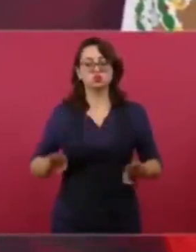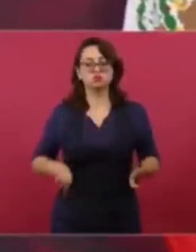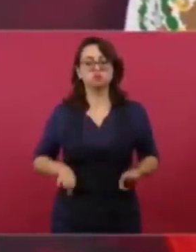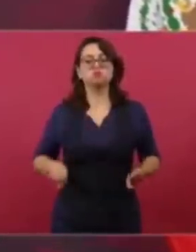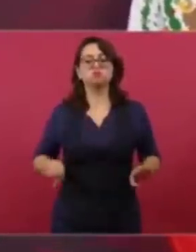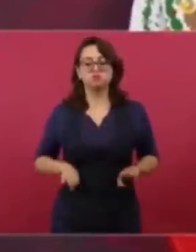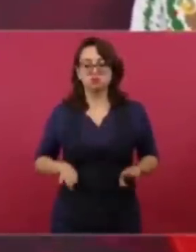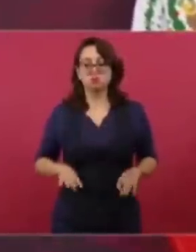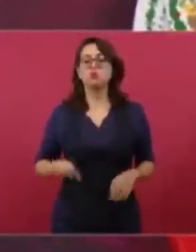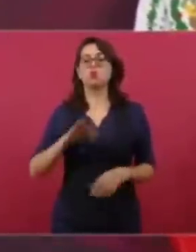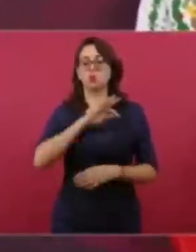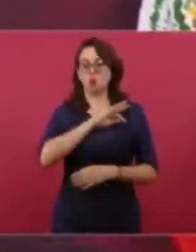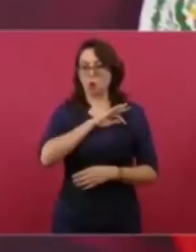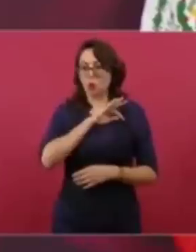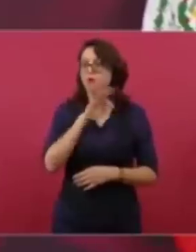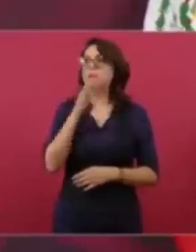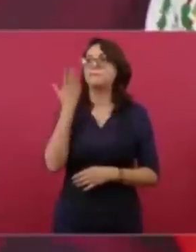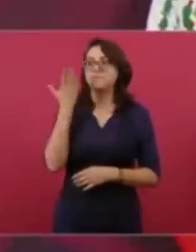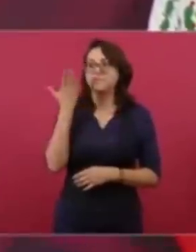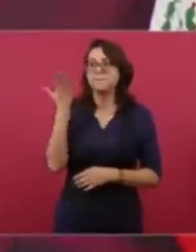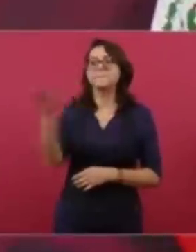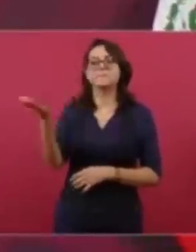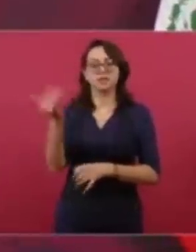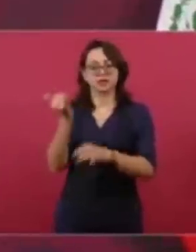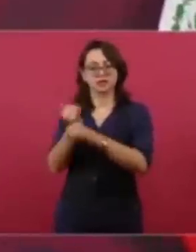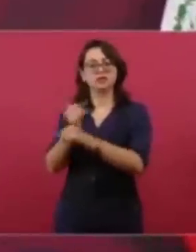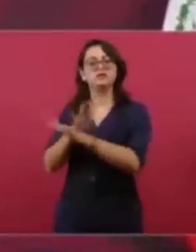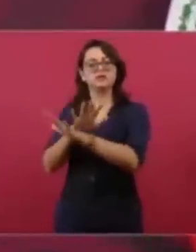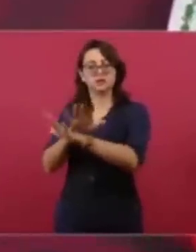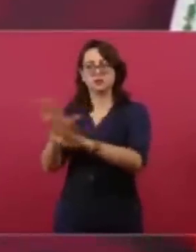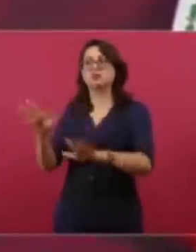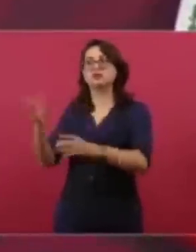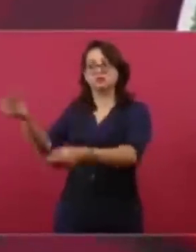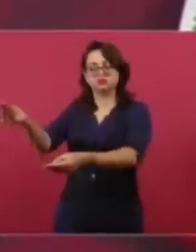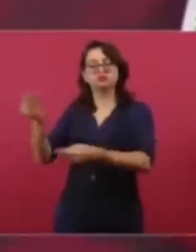un informe a cualquier autoridad